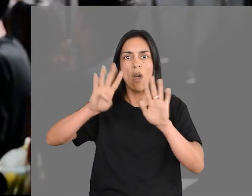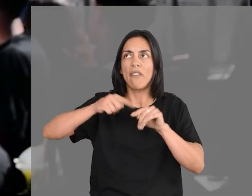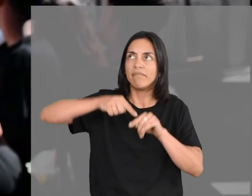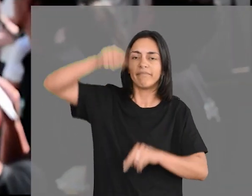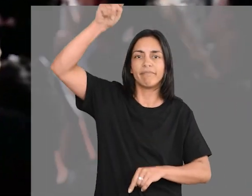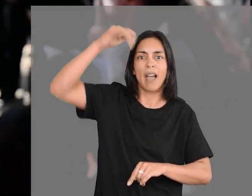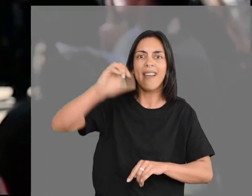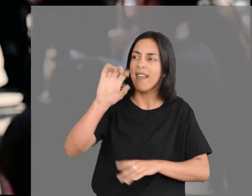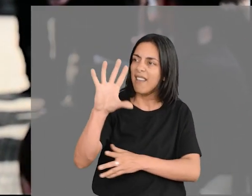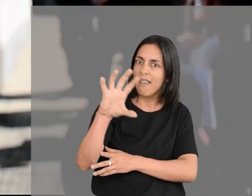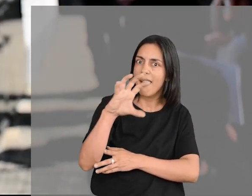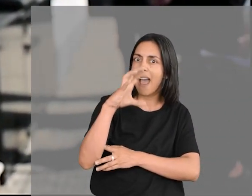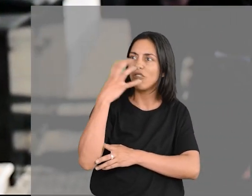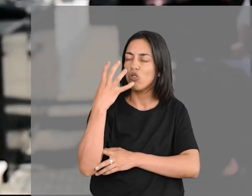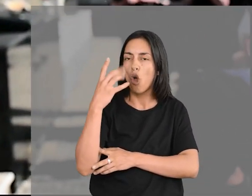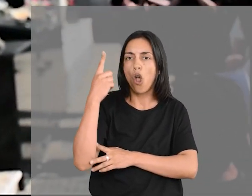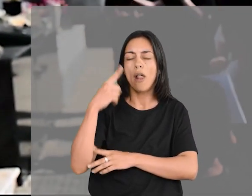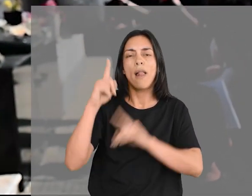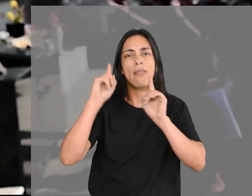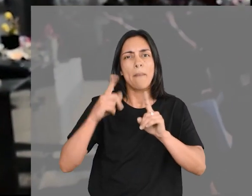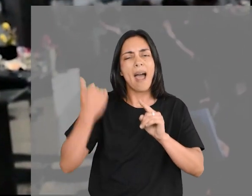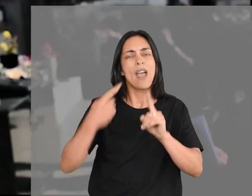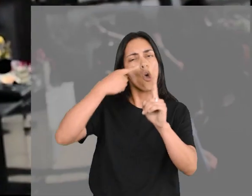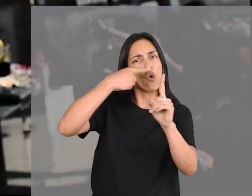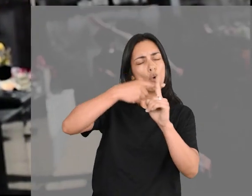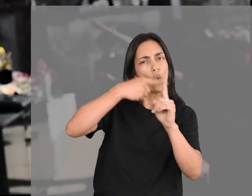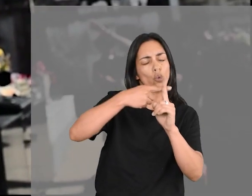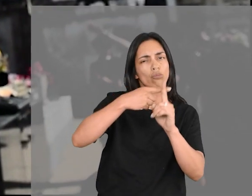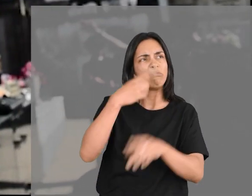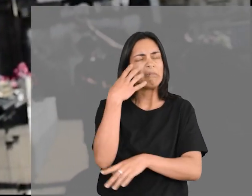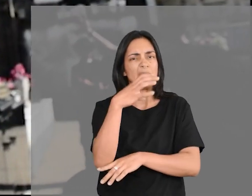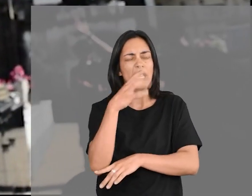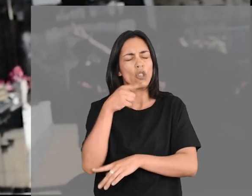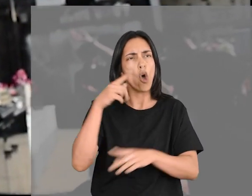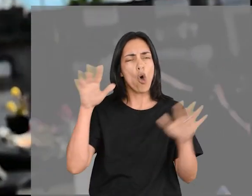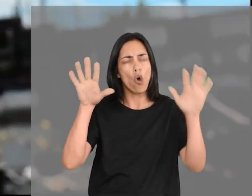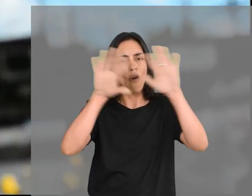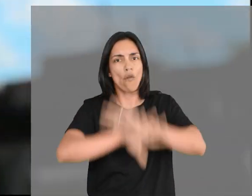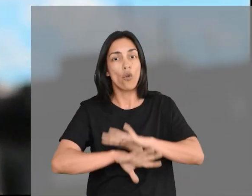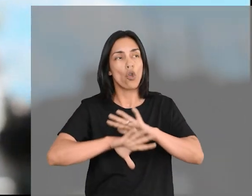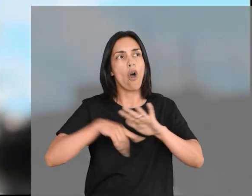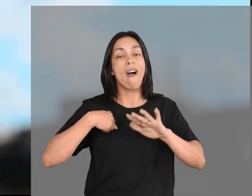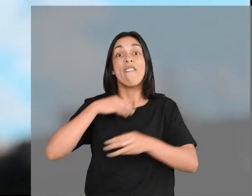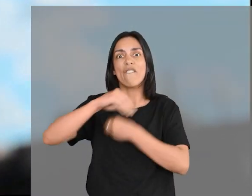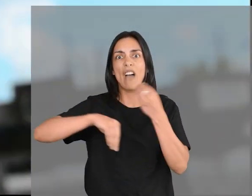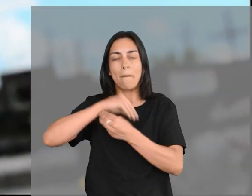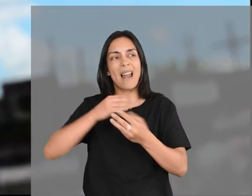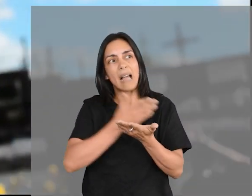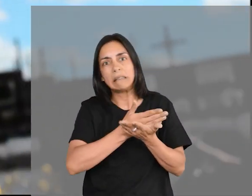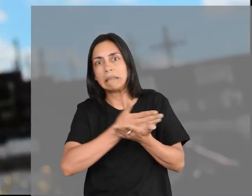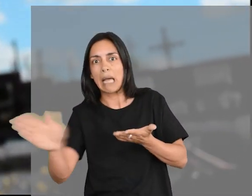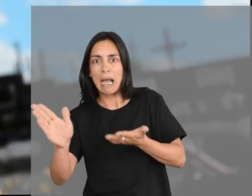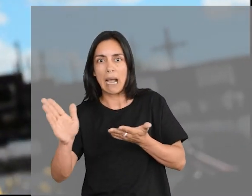cristiana, entonces eso generó confusión. Pero es porque una familia quitó el gusto del masón y mandó a hacer el